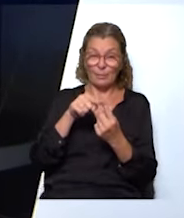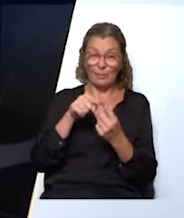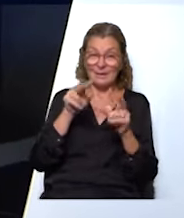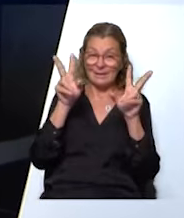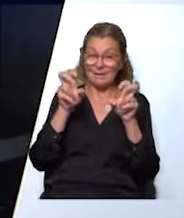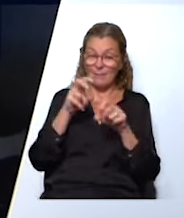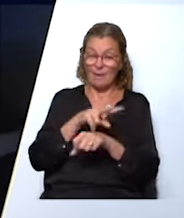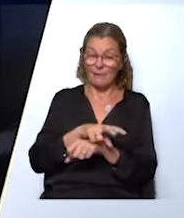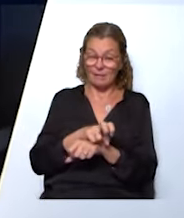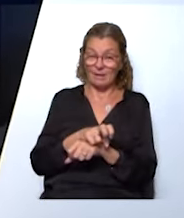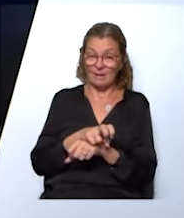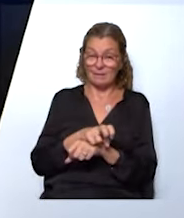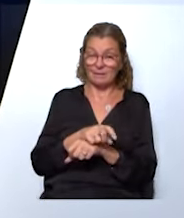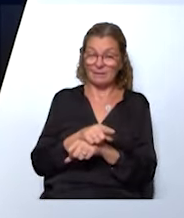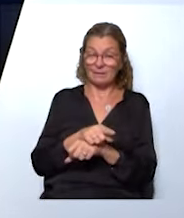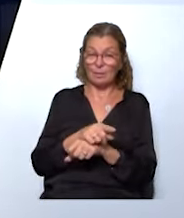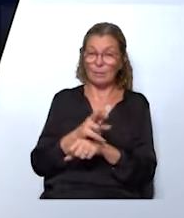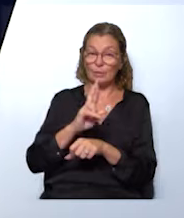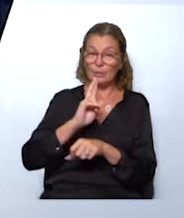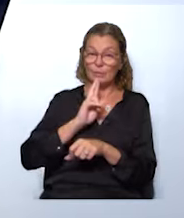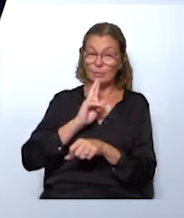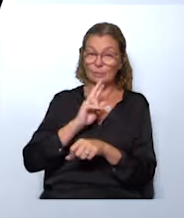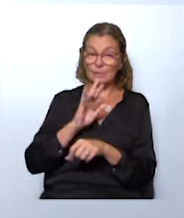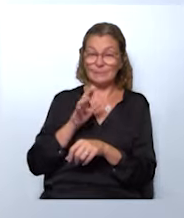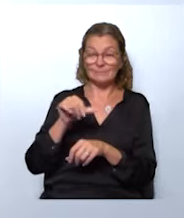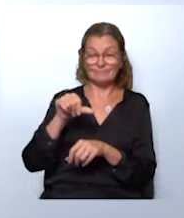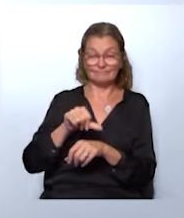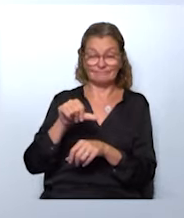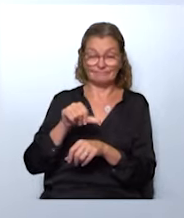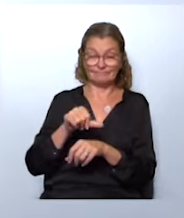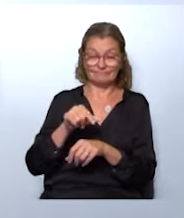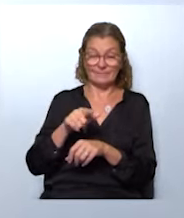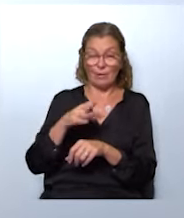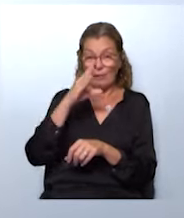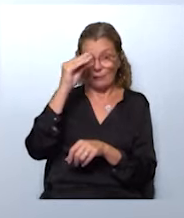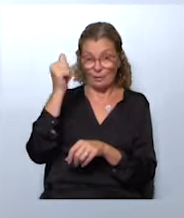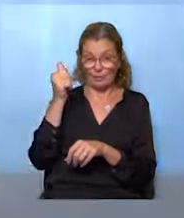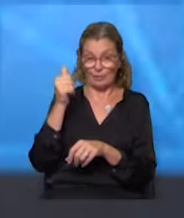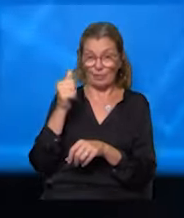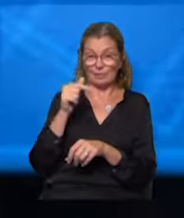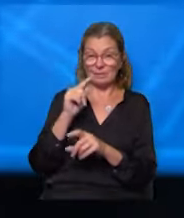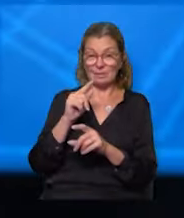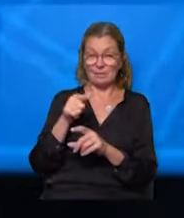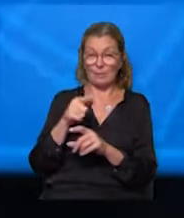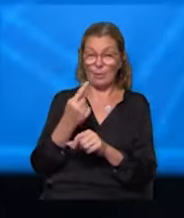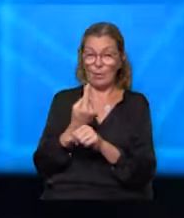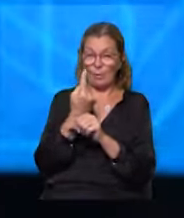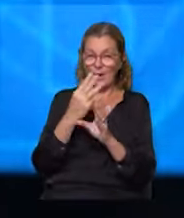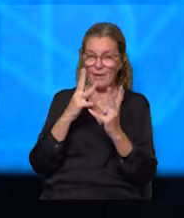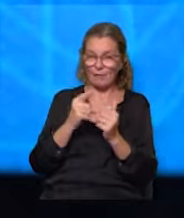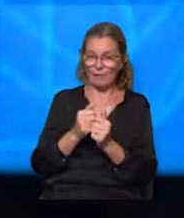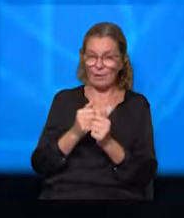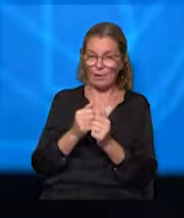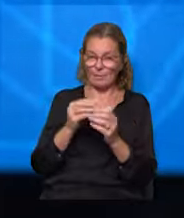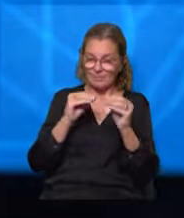fiscal dicho sea de paso con resultados bastante mediocres se olvidó de tener una estrategia